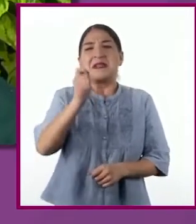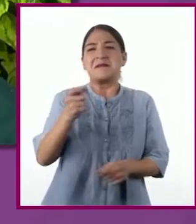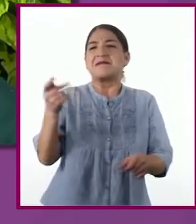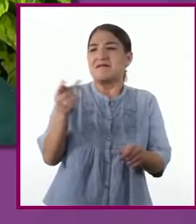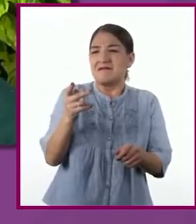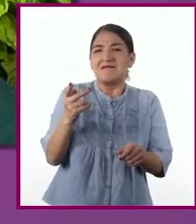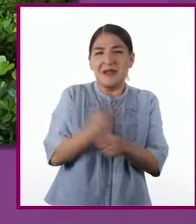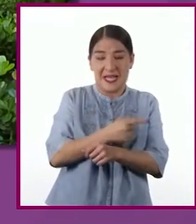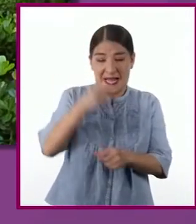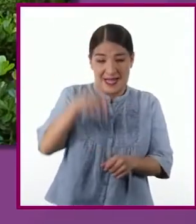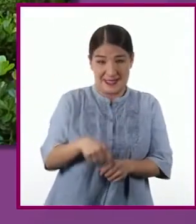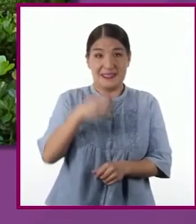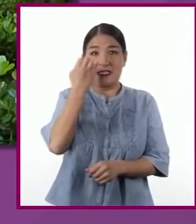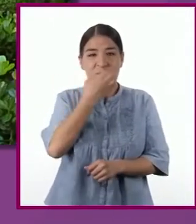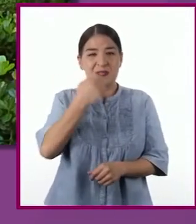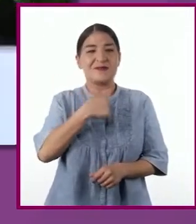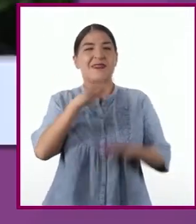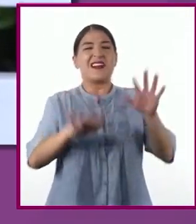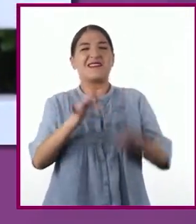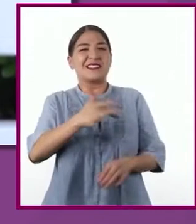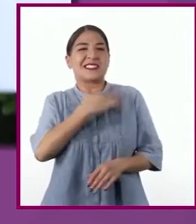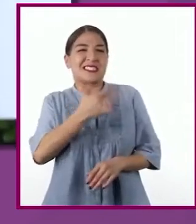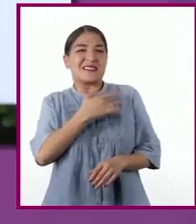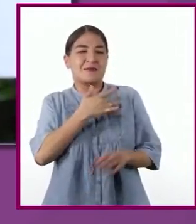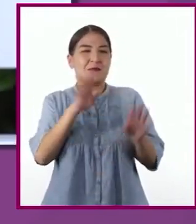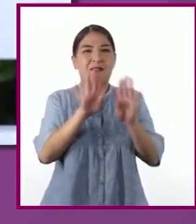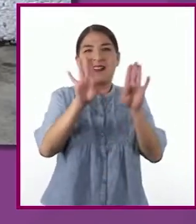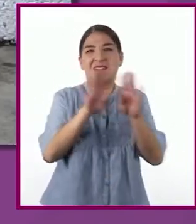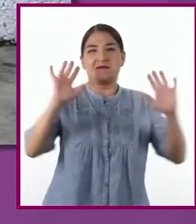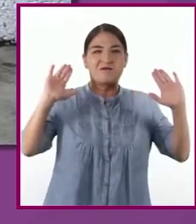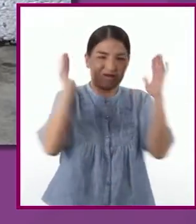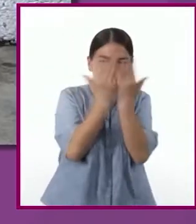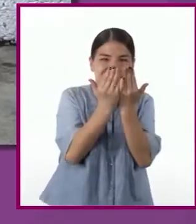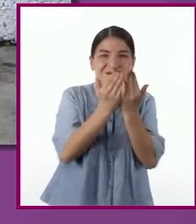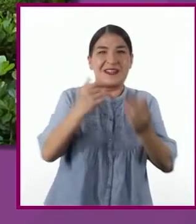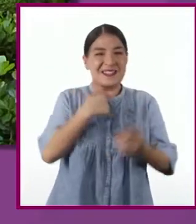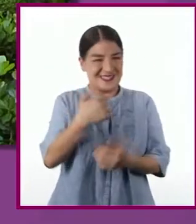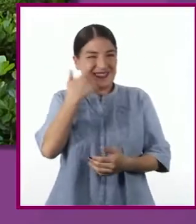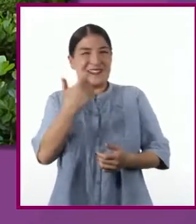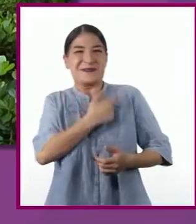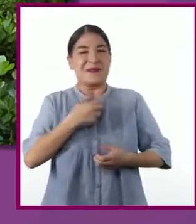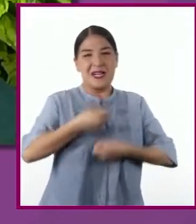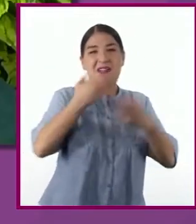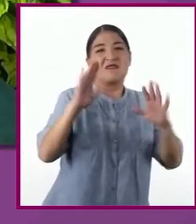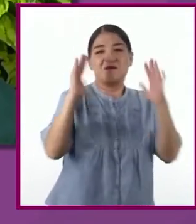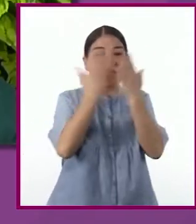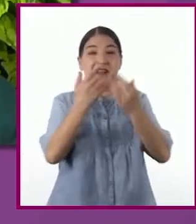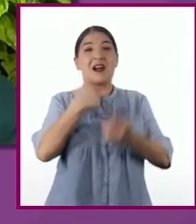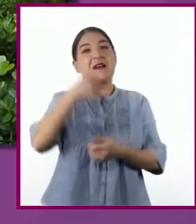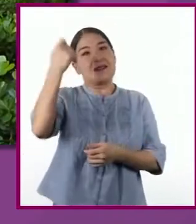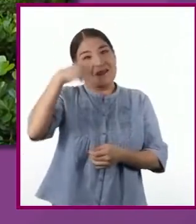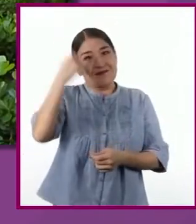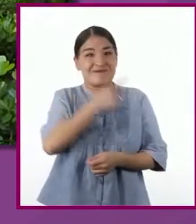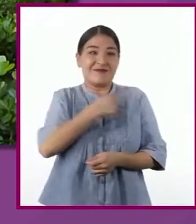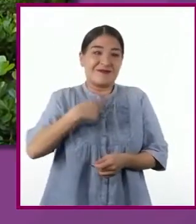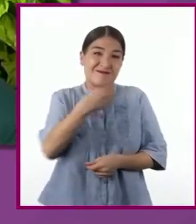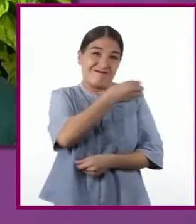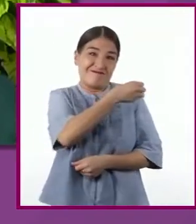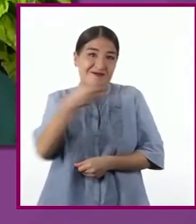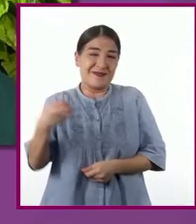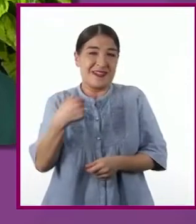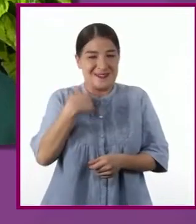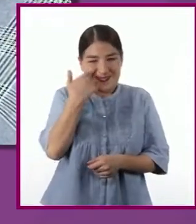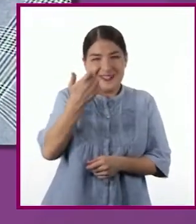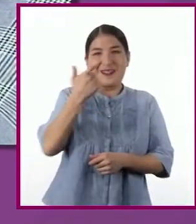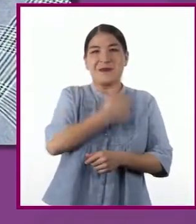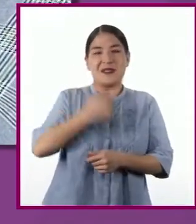pero aquí en la escuela a veces me siento como encerrada, limitada en mis gustos. Ni siquiera me dejan peinarme como a mí me gusta. Es